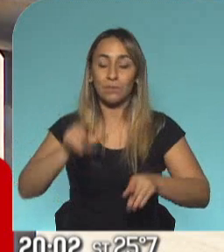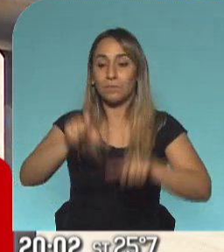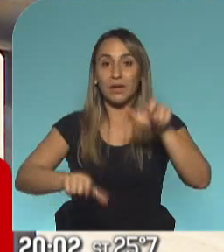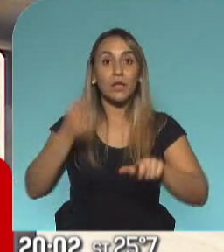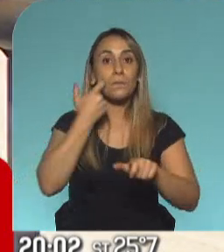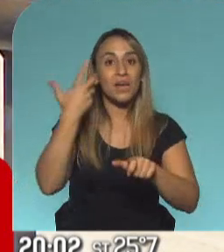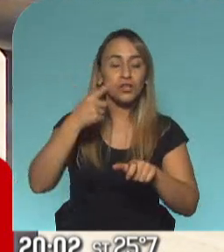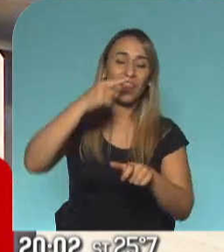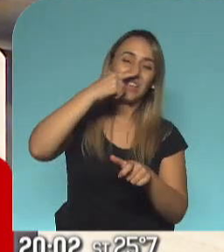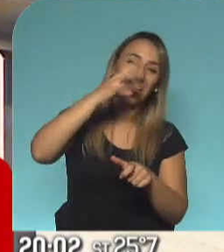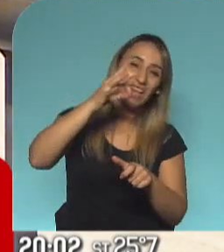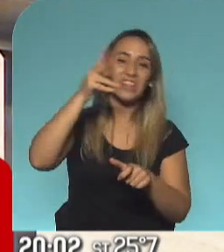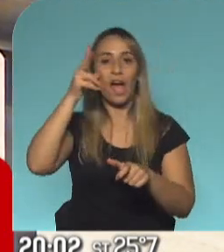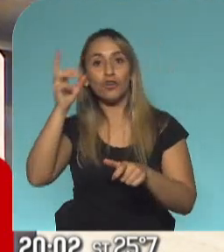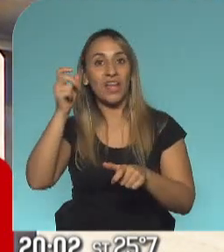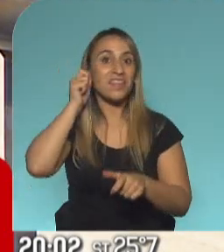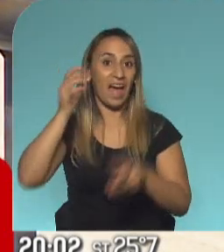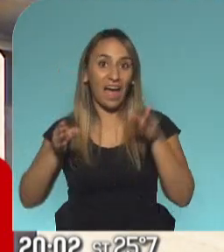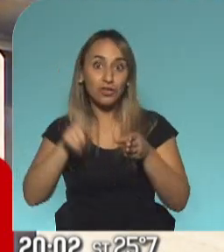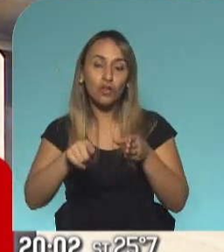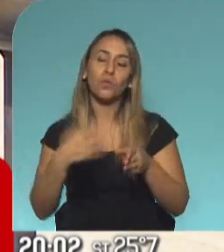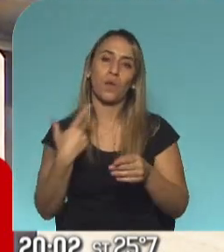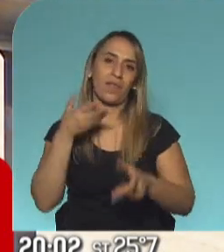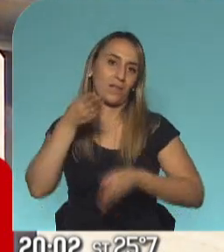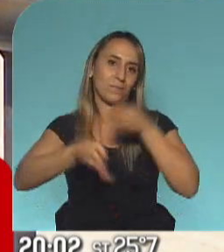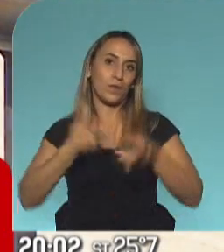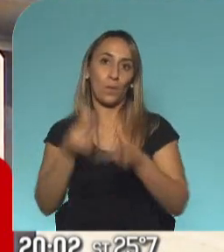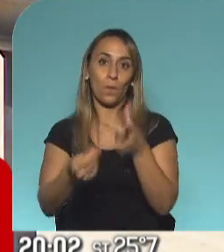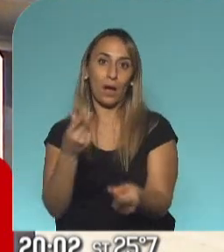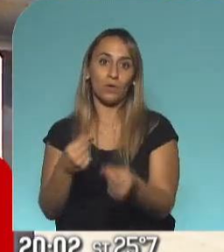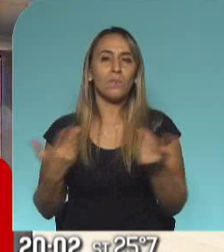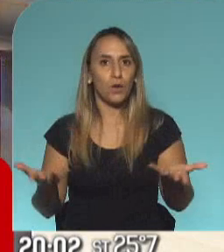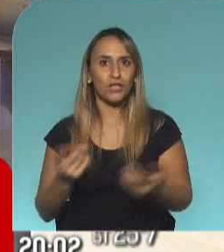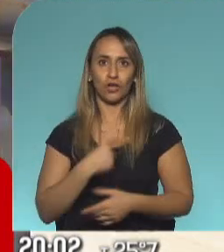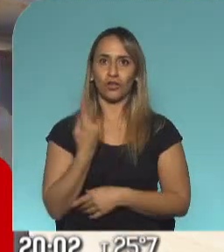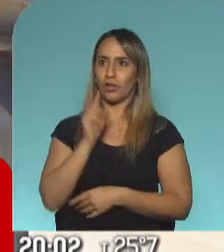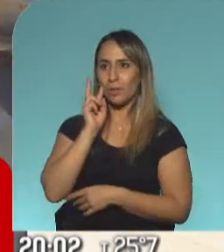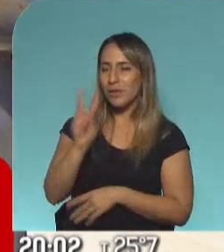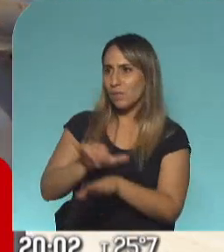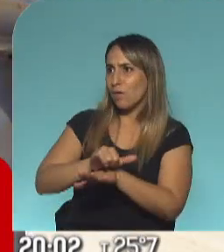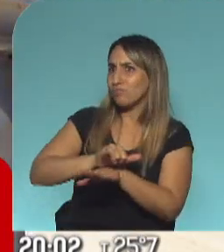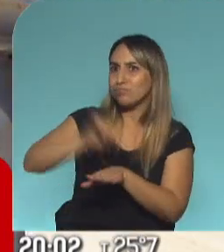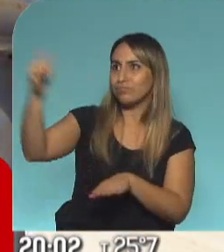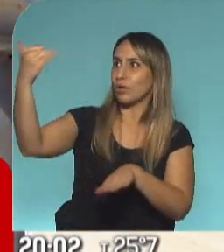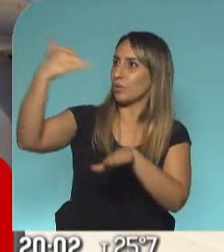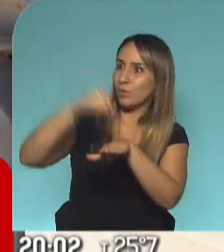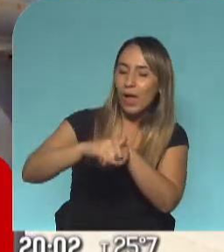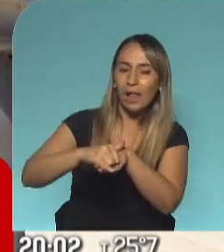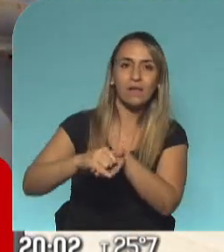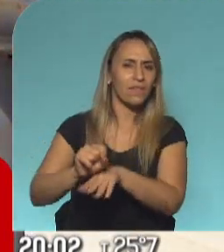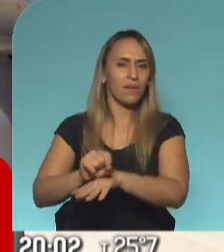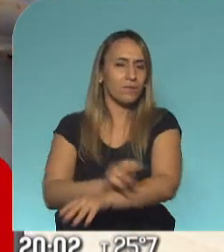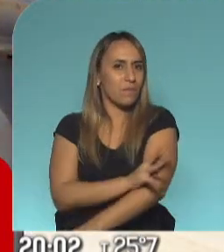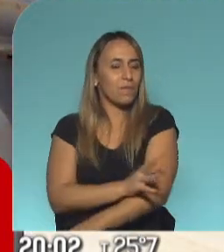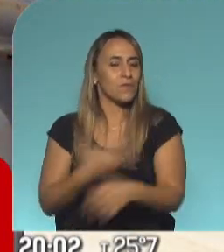años. Decíamos, una enorme emoción aquí en el aeropuerto de Ezeiza, porque cada vuelo que se va, cada vuelo que llega con las vacunas es una